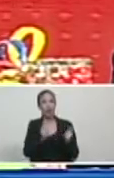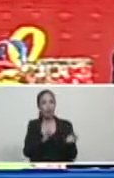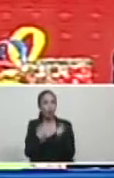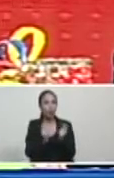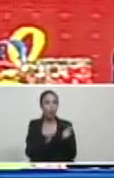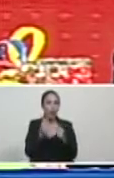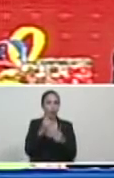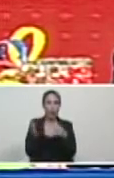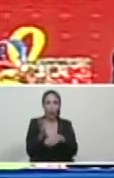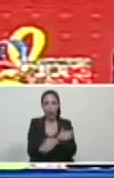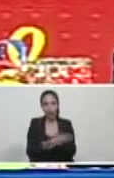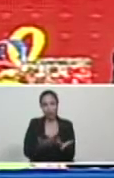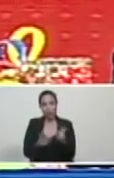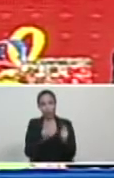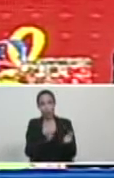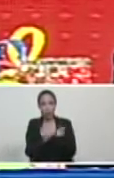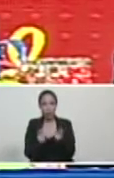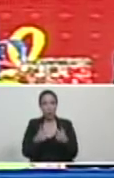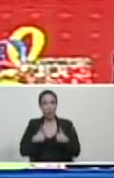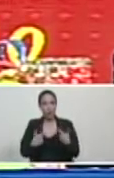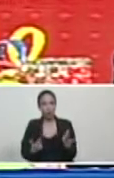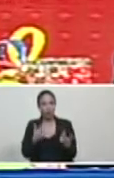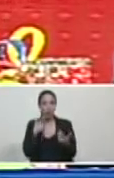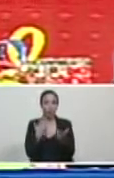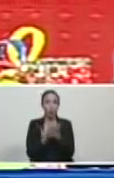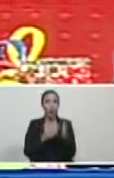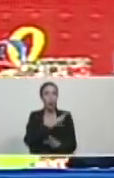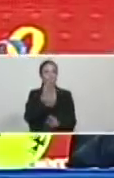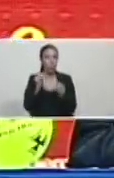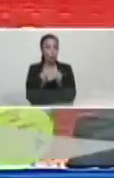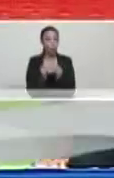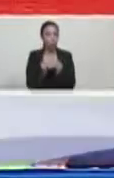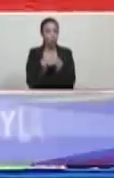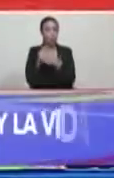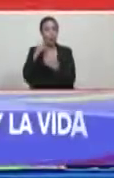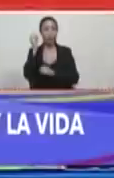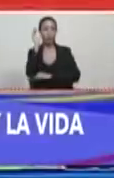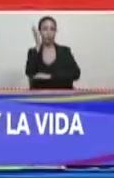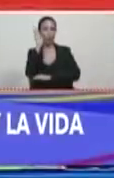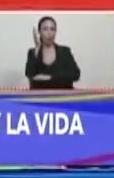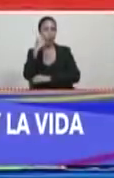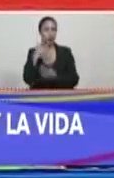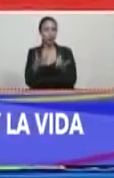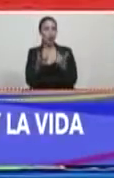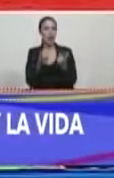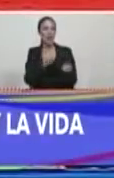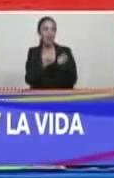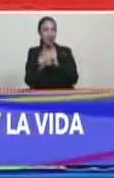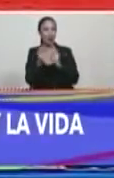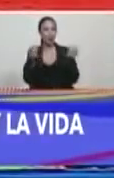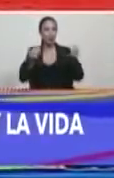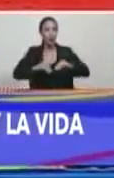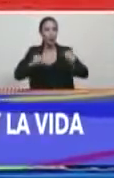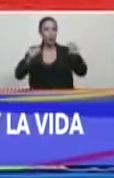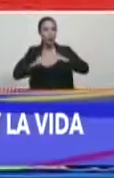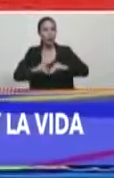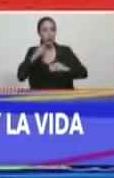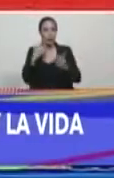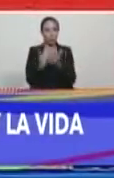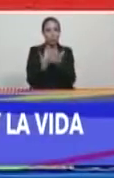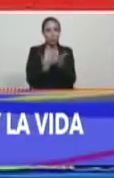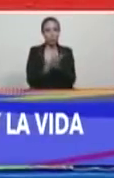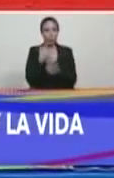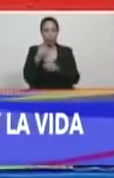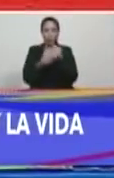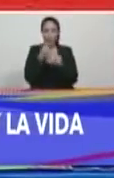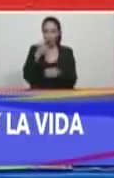que me surgiera la idea y lo traen en sus conclusiones del Congreso del Diálogo por la Paz y la Vida que realizaron